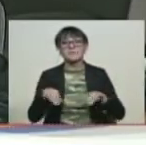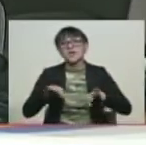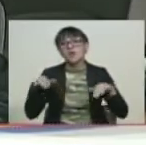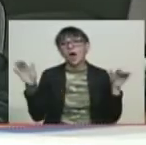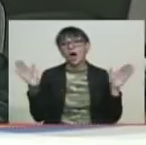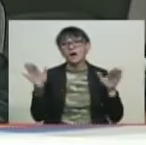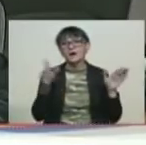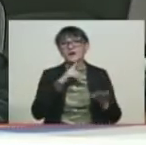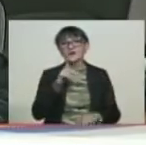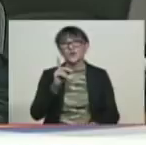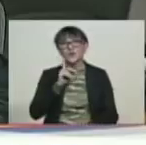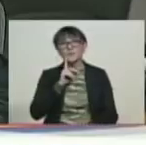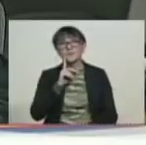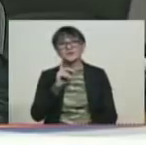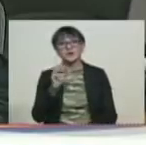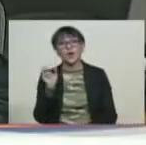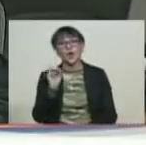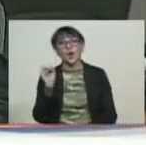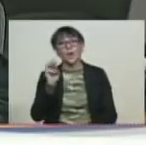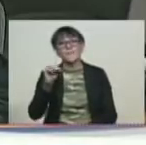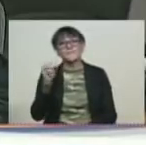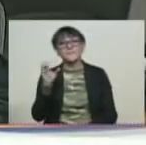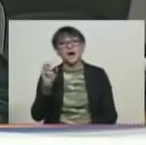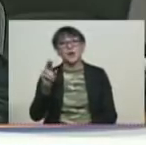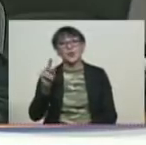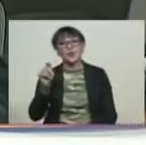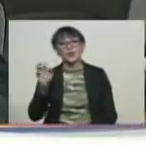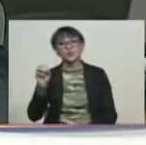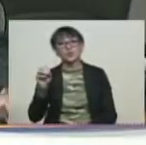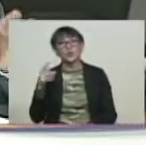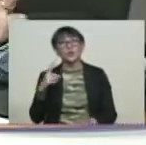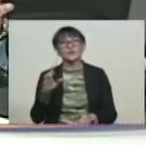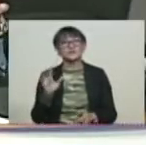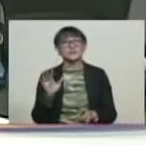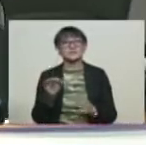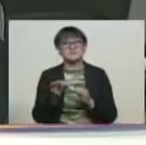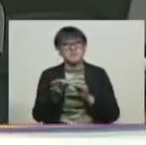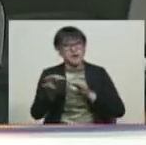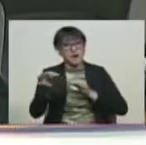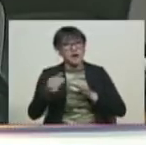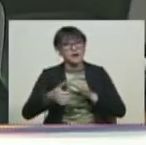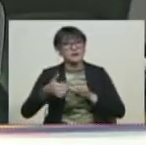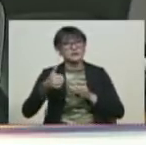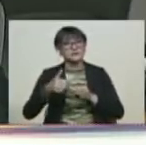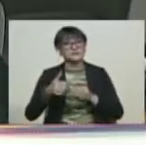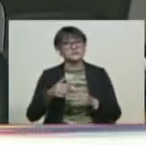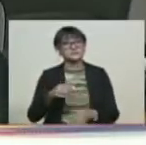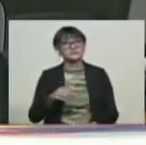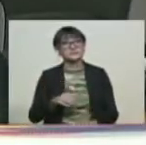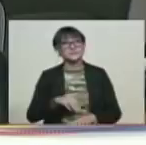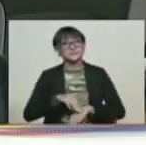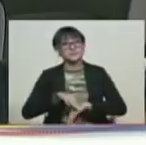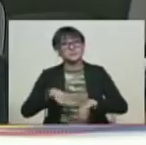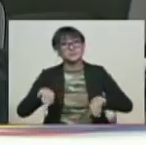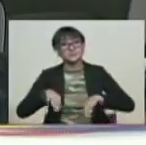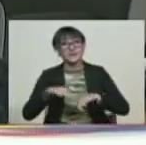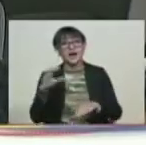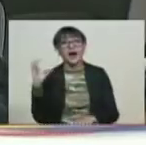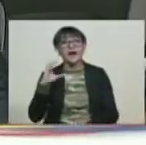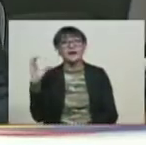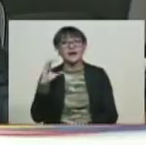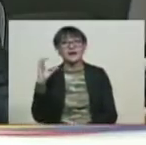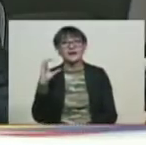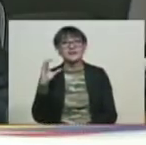Ángeles o en Macuto o en Playa Pantaleta o si quiere un poco más allá en La Sabana, Los